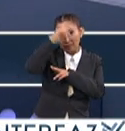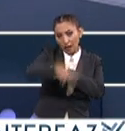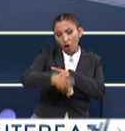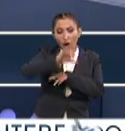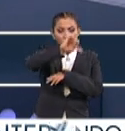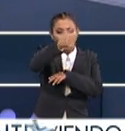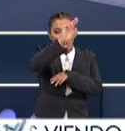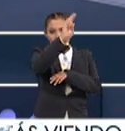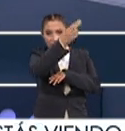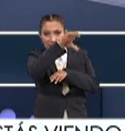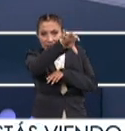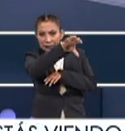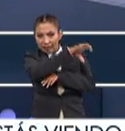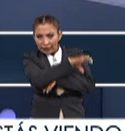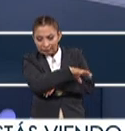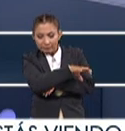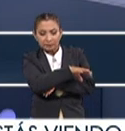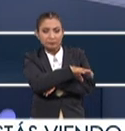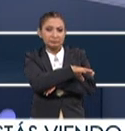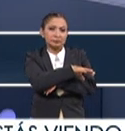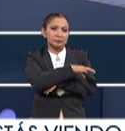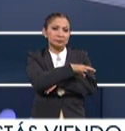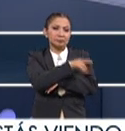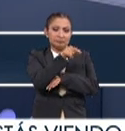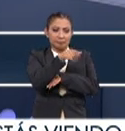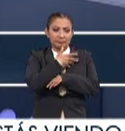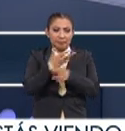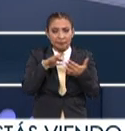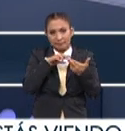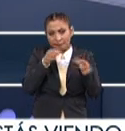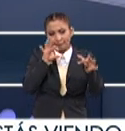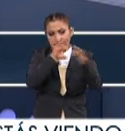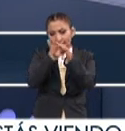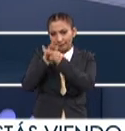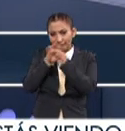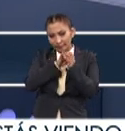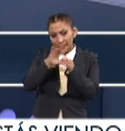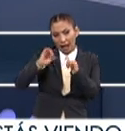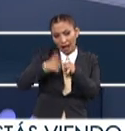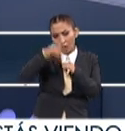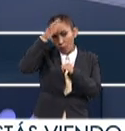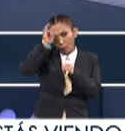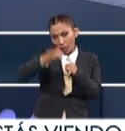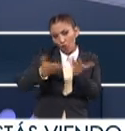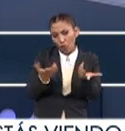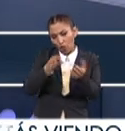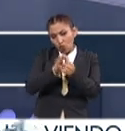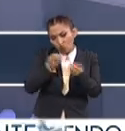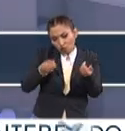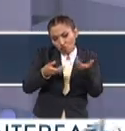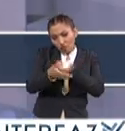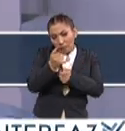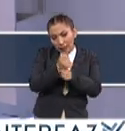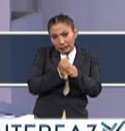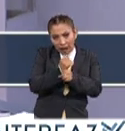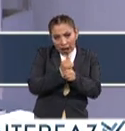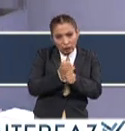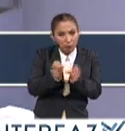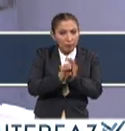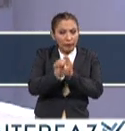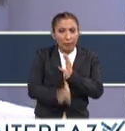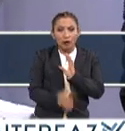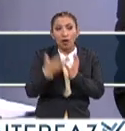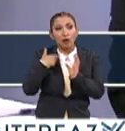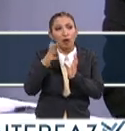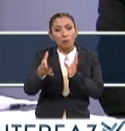con algunas universidades, ¿no? Que tenemos algunos convenios de investigación, por